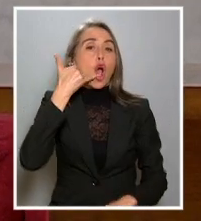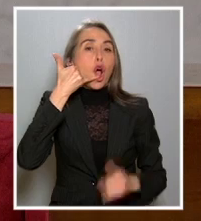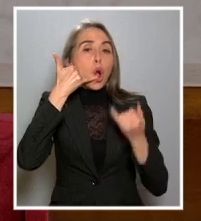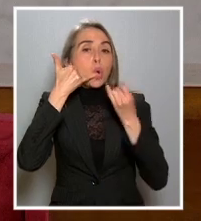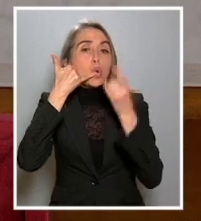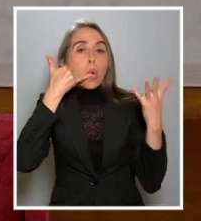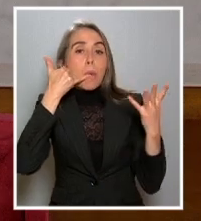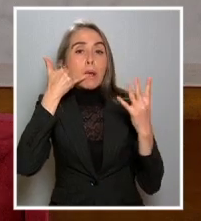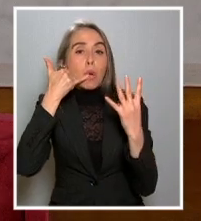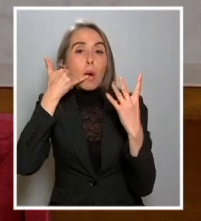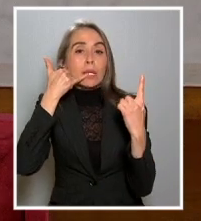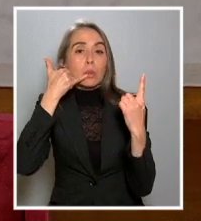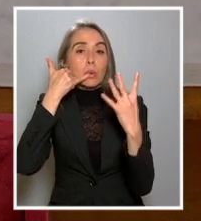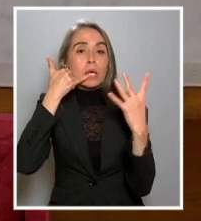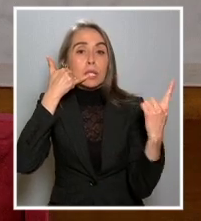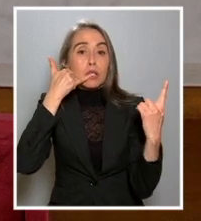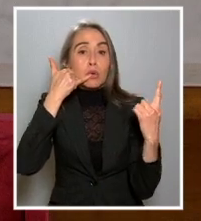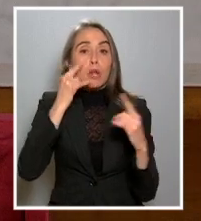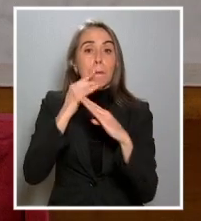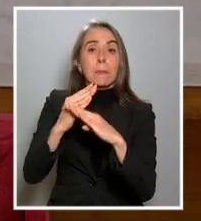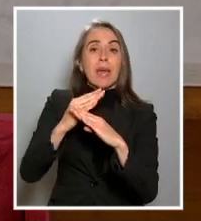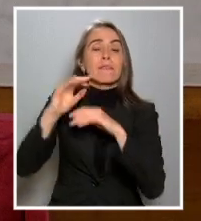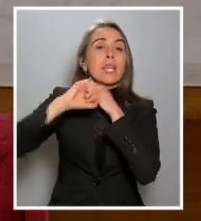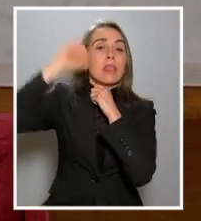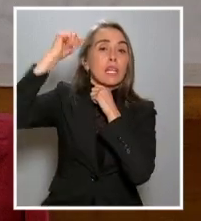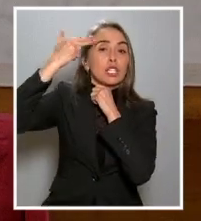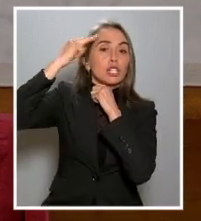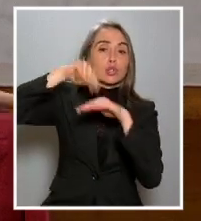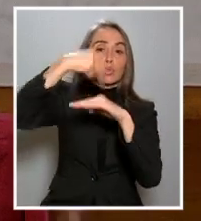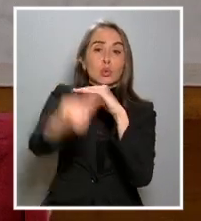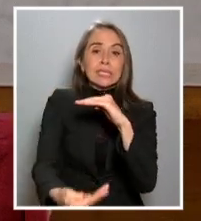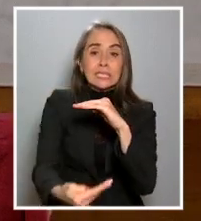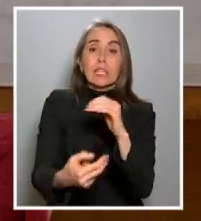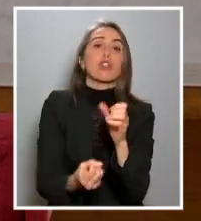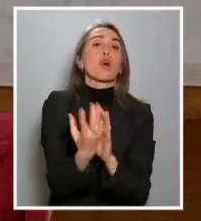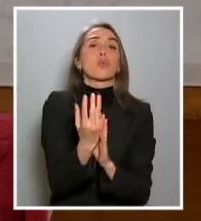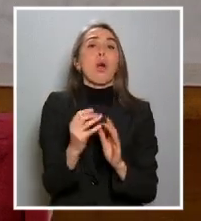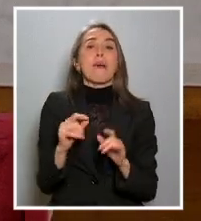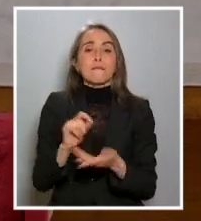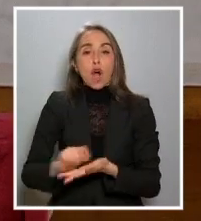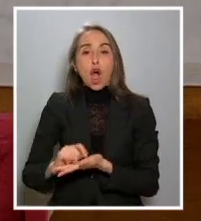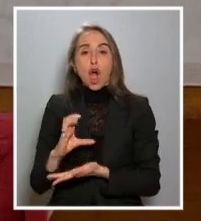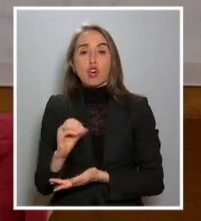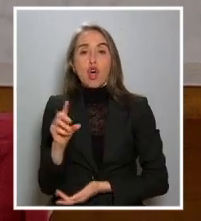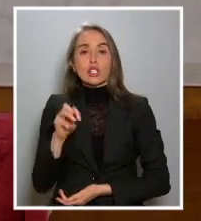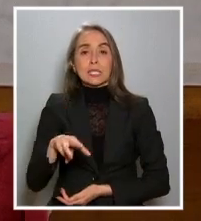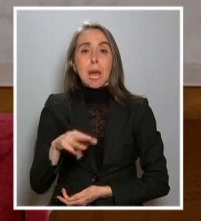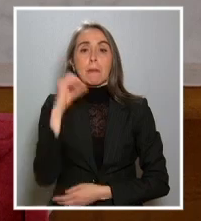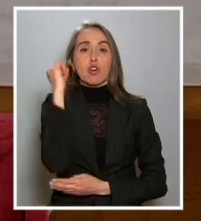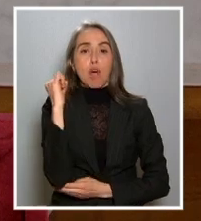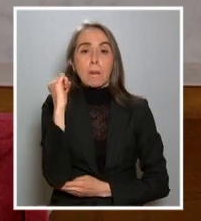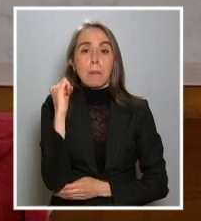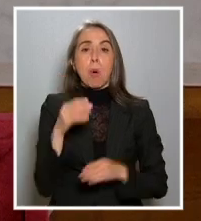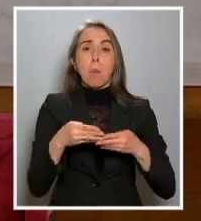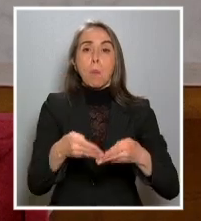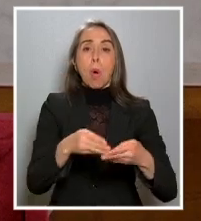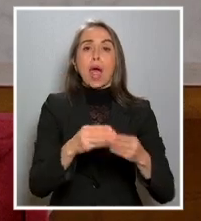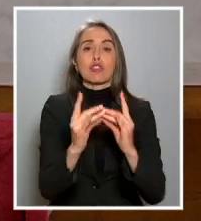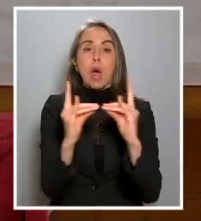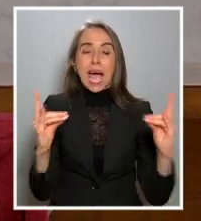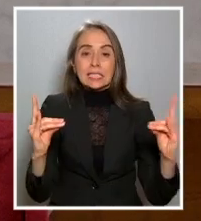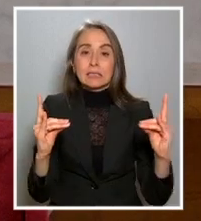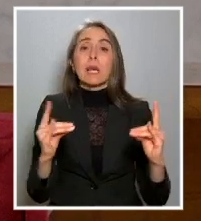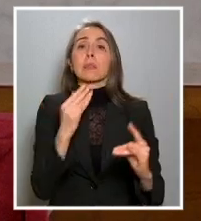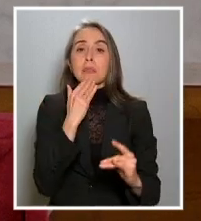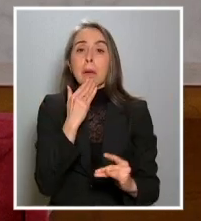telefónica 4141 de prevención del suicidio y estamos habilitando nuevos COSAM en comunas como Copiapó y Puerto Aysén, además de